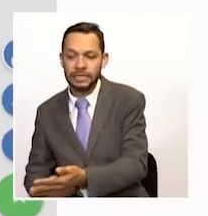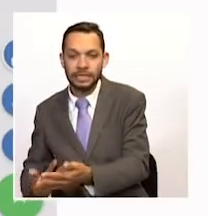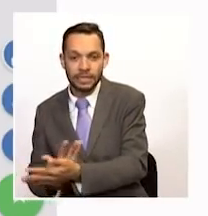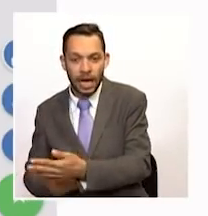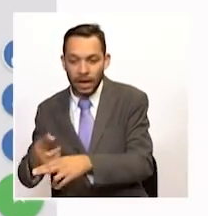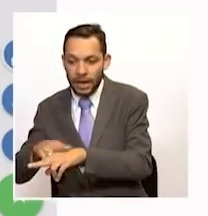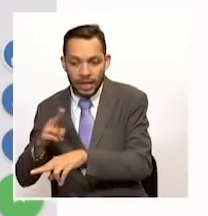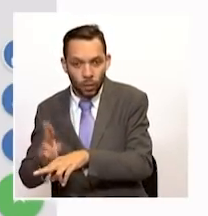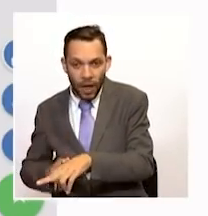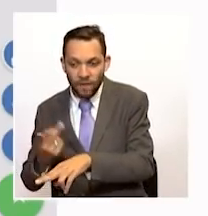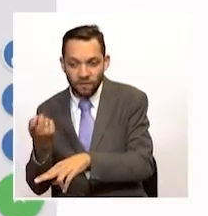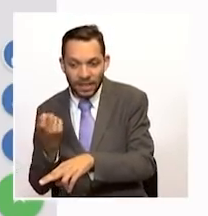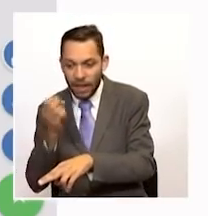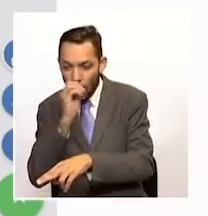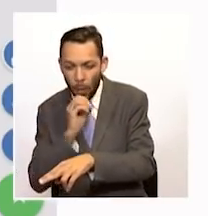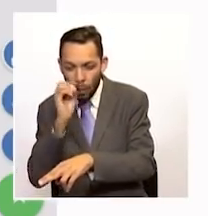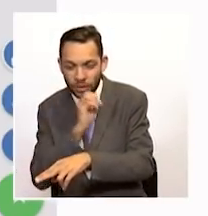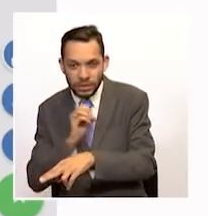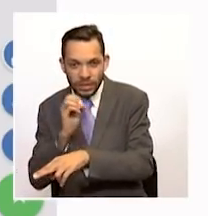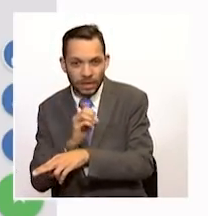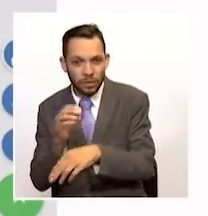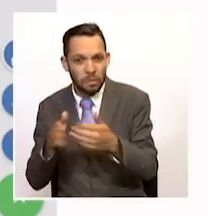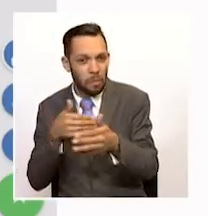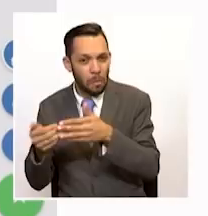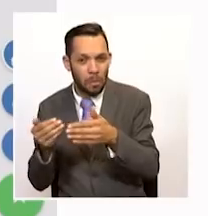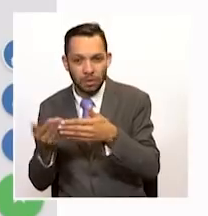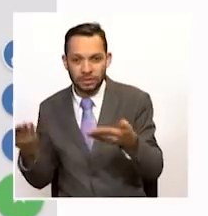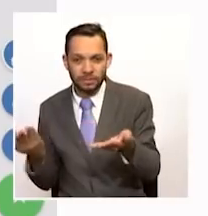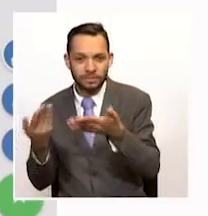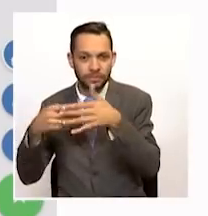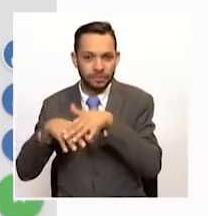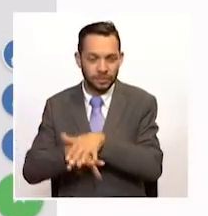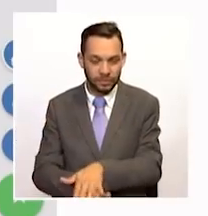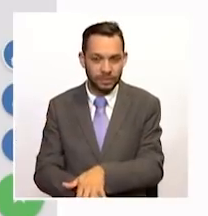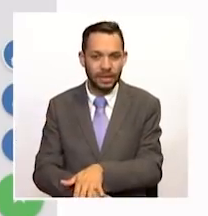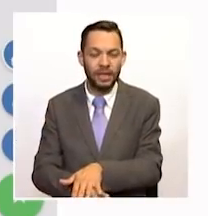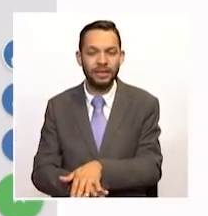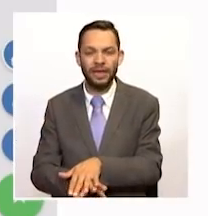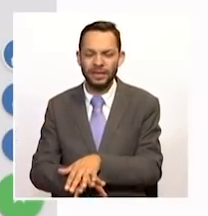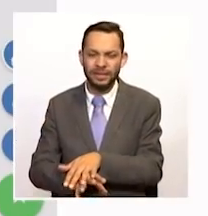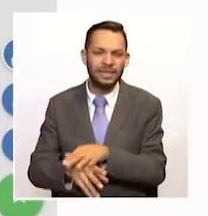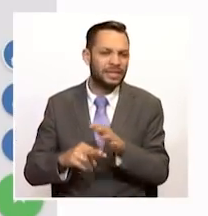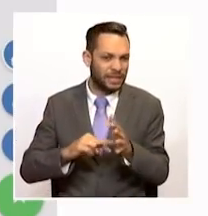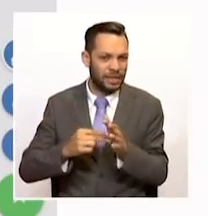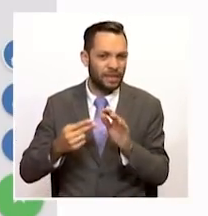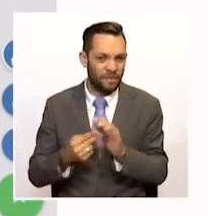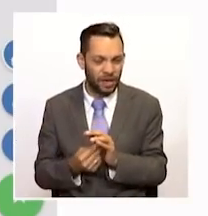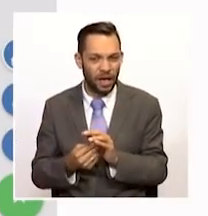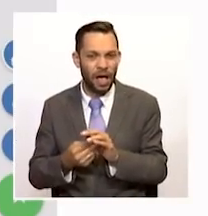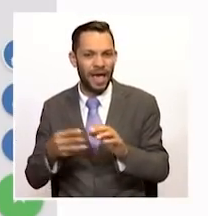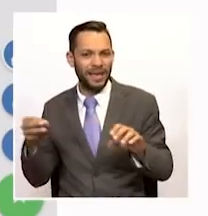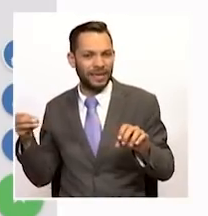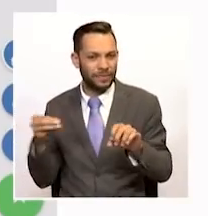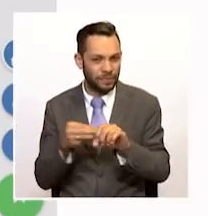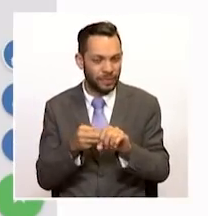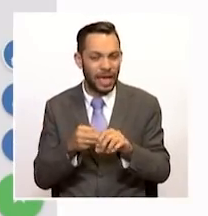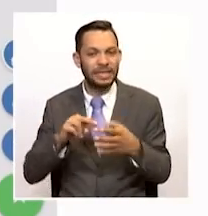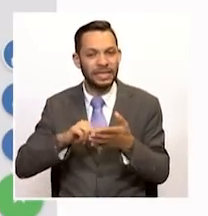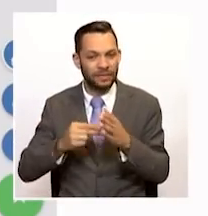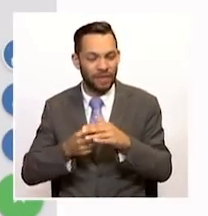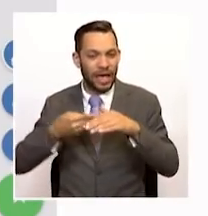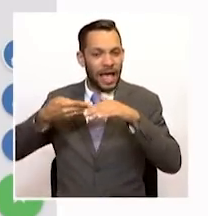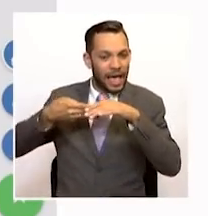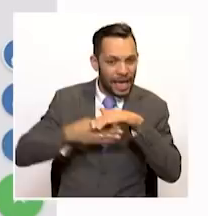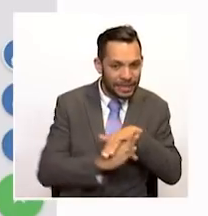que aumente la presión que ejerza la presión de los ventrículos y aumente como tal la presión de eyección que